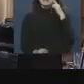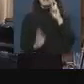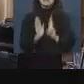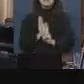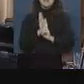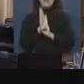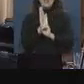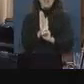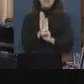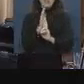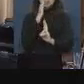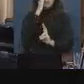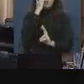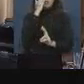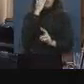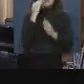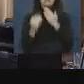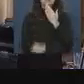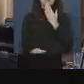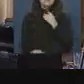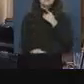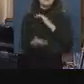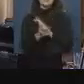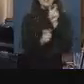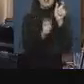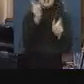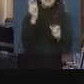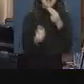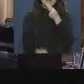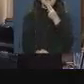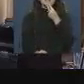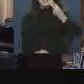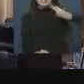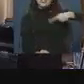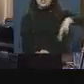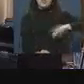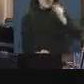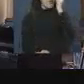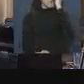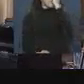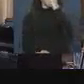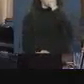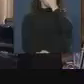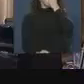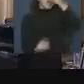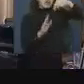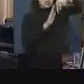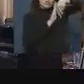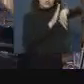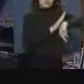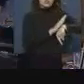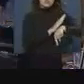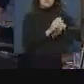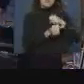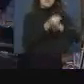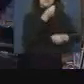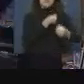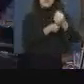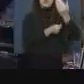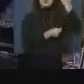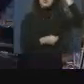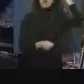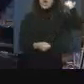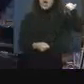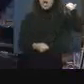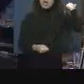lugar a dudas también los intereses de toda la gente sur de frutillar hacia el sur que eran hace años atrás señor